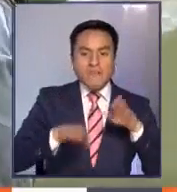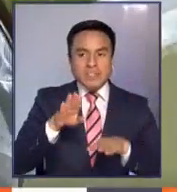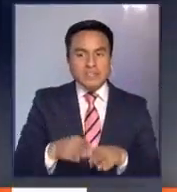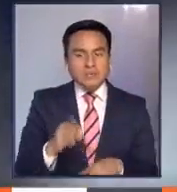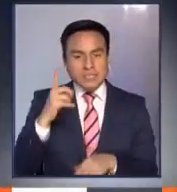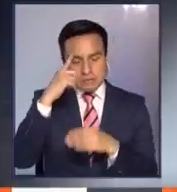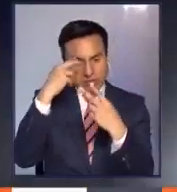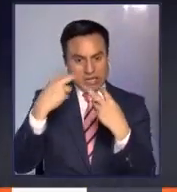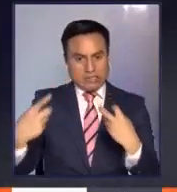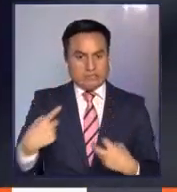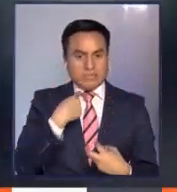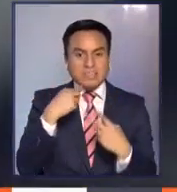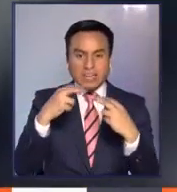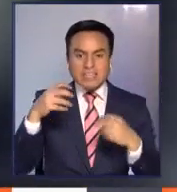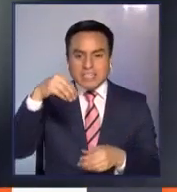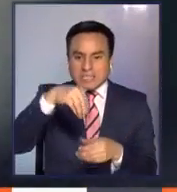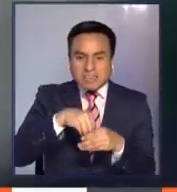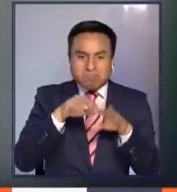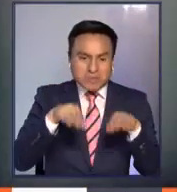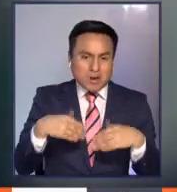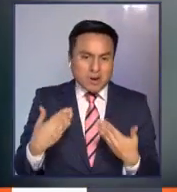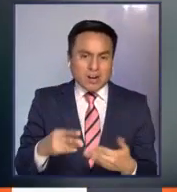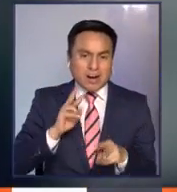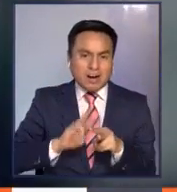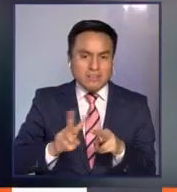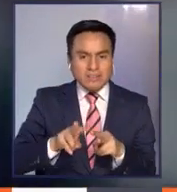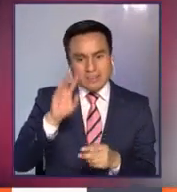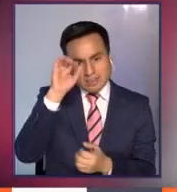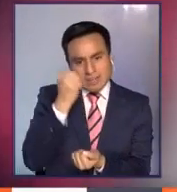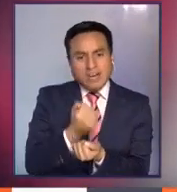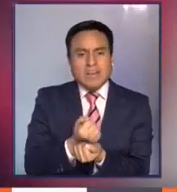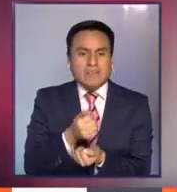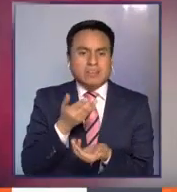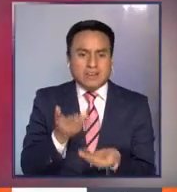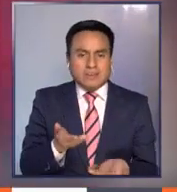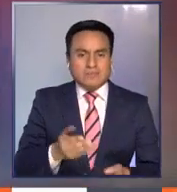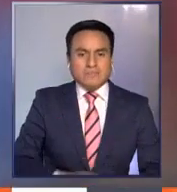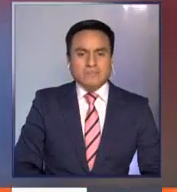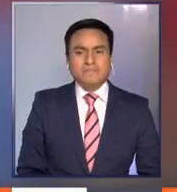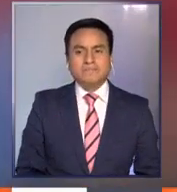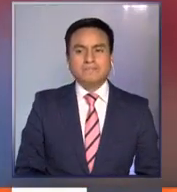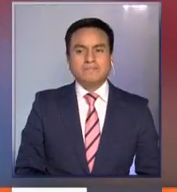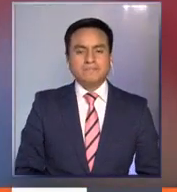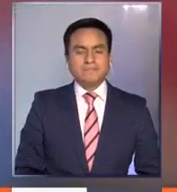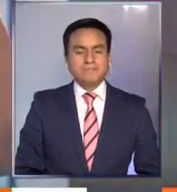una investigación interna como la que aún le realizan. Este carabinero.